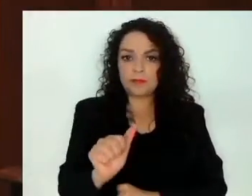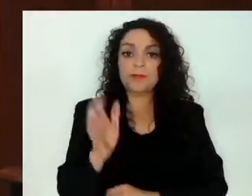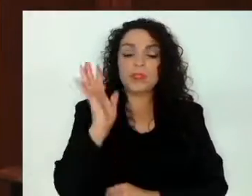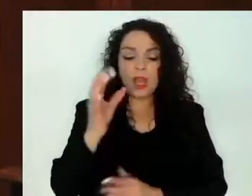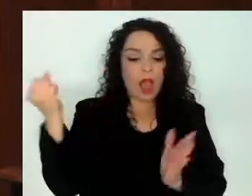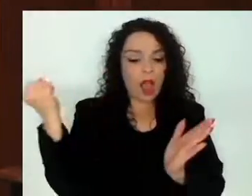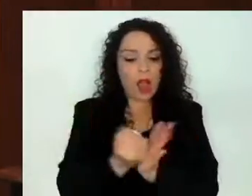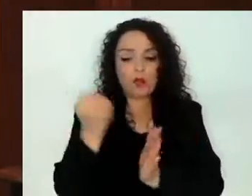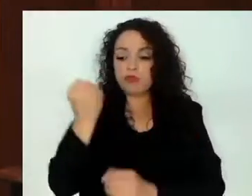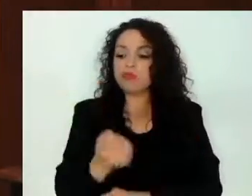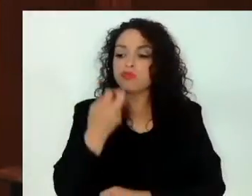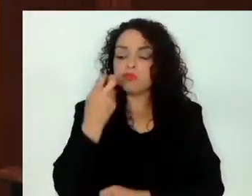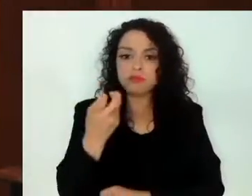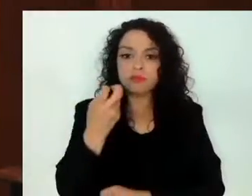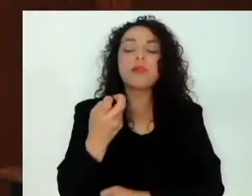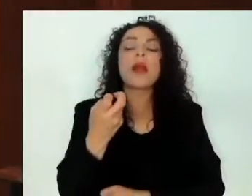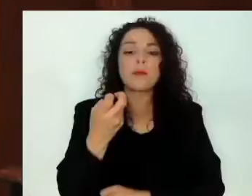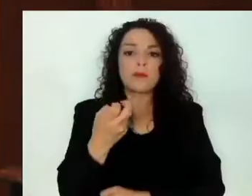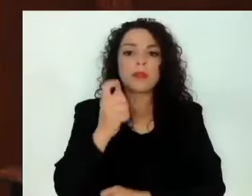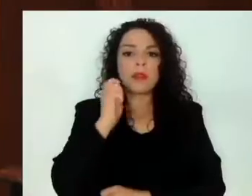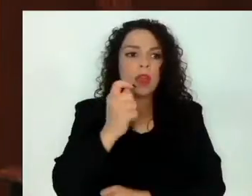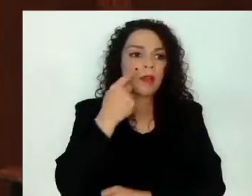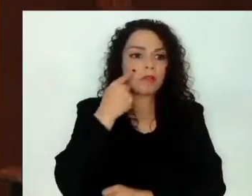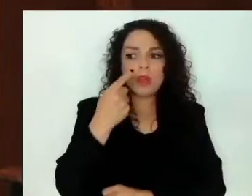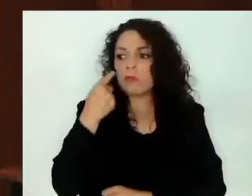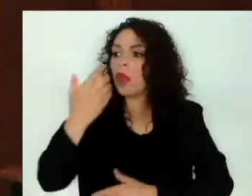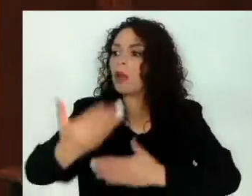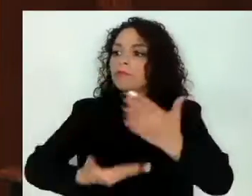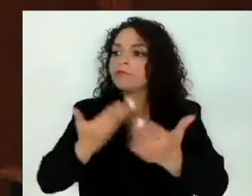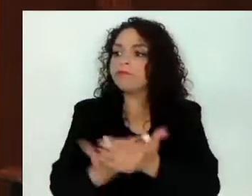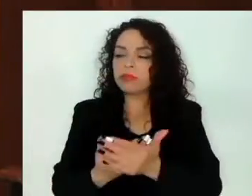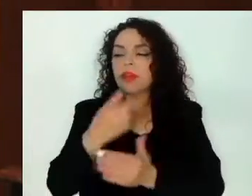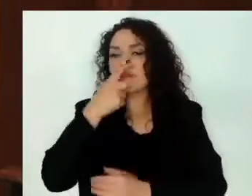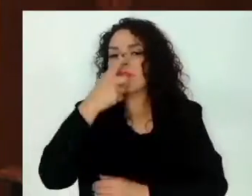la legislatura en observancia de lo presentado en los artículos